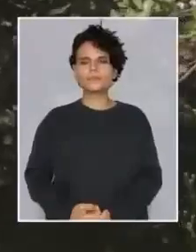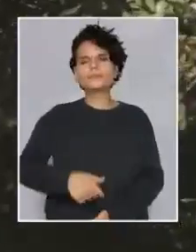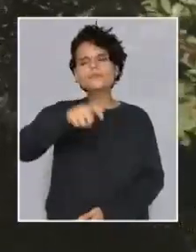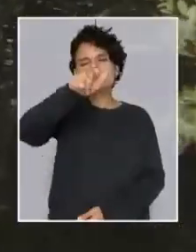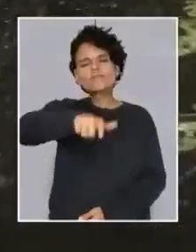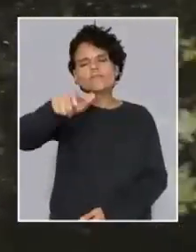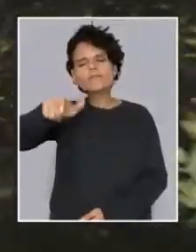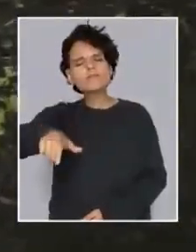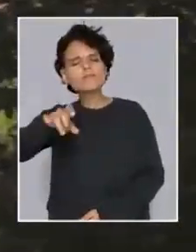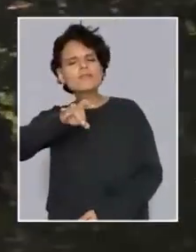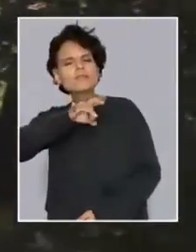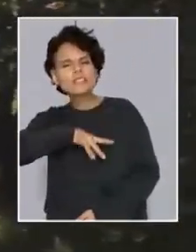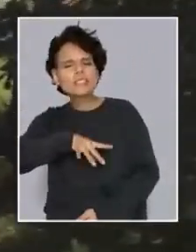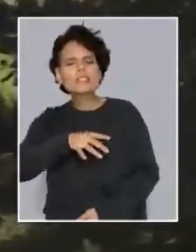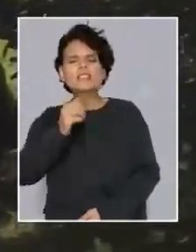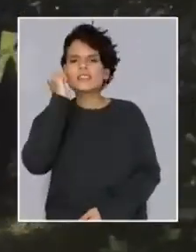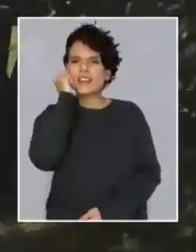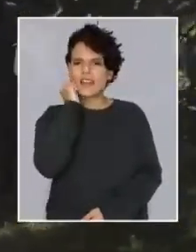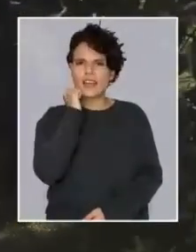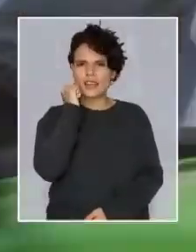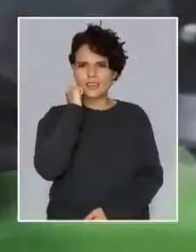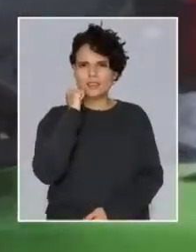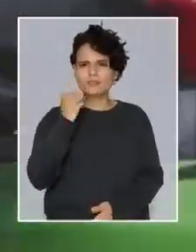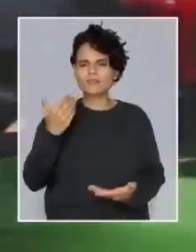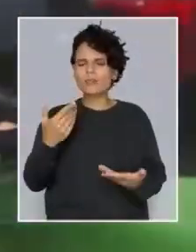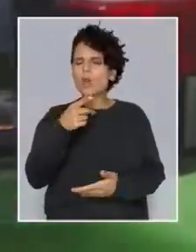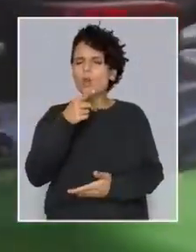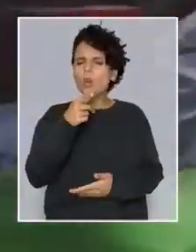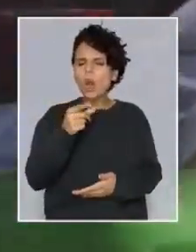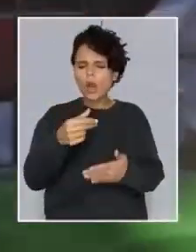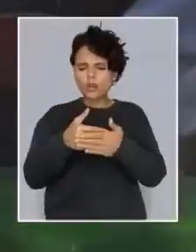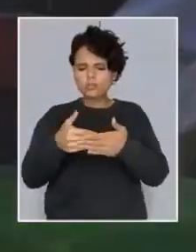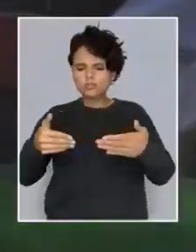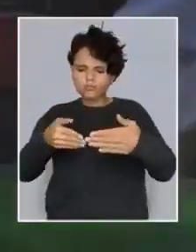Queridos chilenos, estamos en la frontera de un cambio de